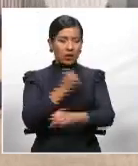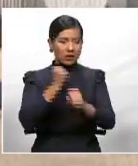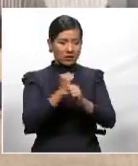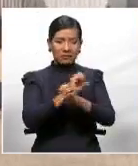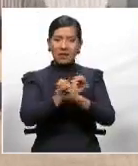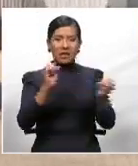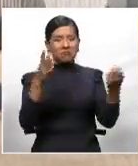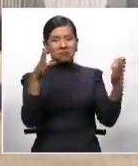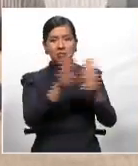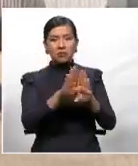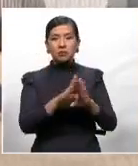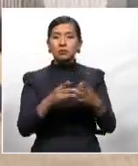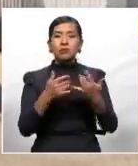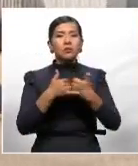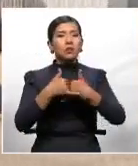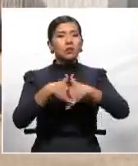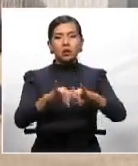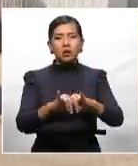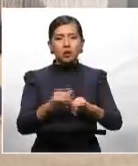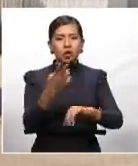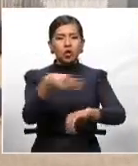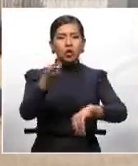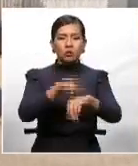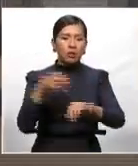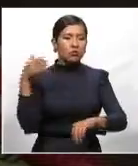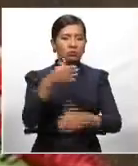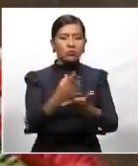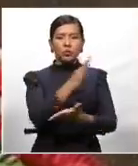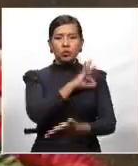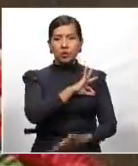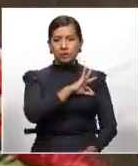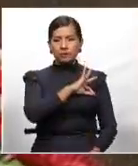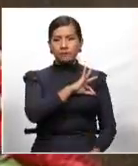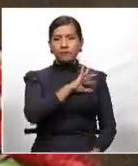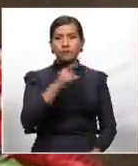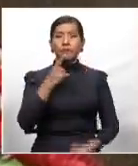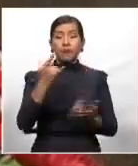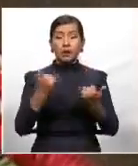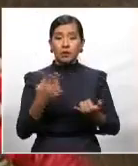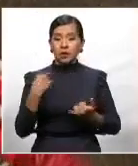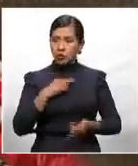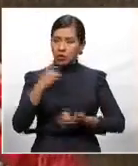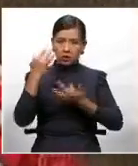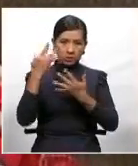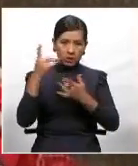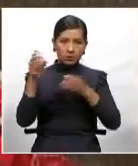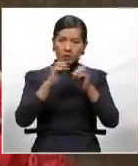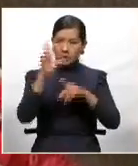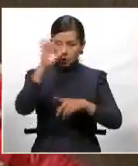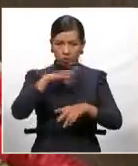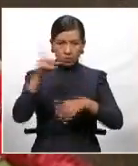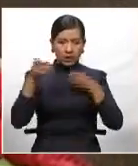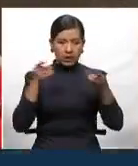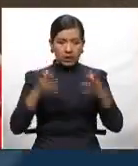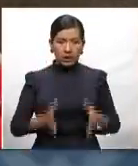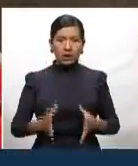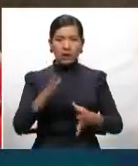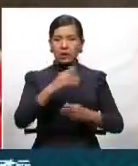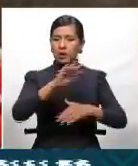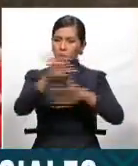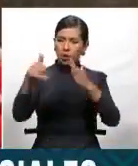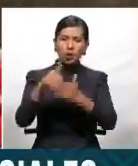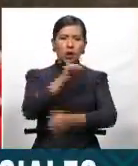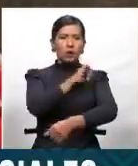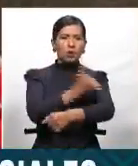Estudios continúan realizando el cobro de su sueldo. Esperamos que las autoridades, el señor rector y las demás autoridades que conforman el